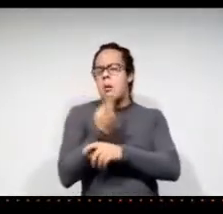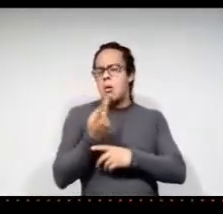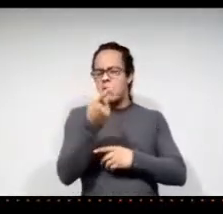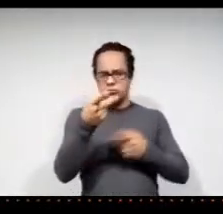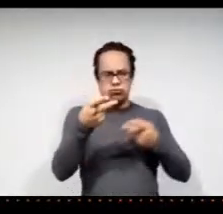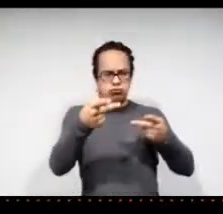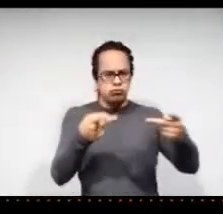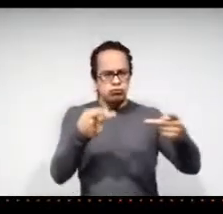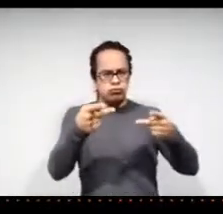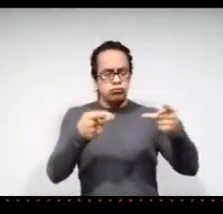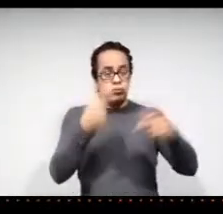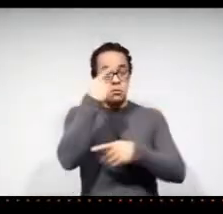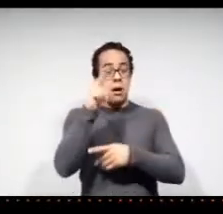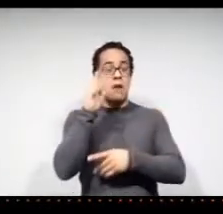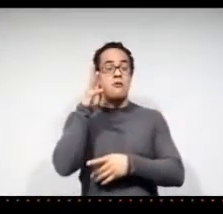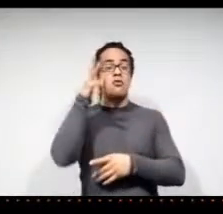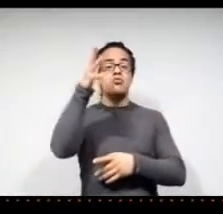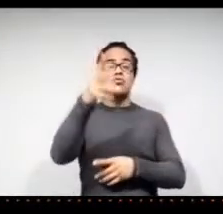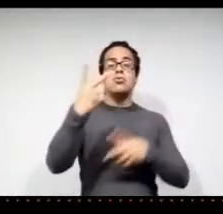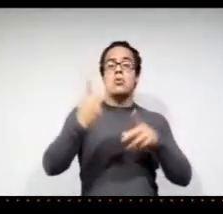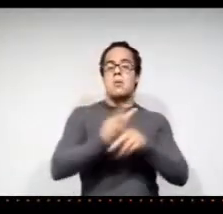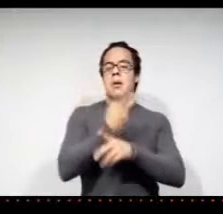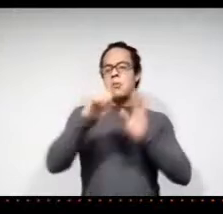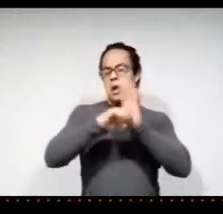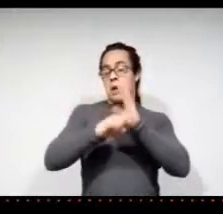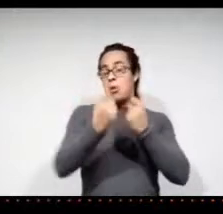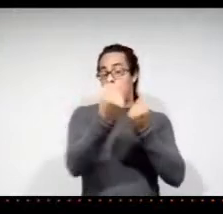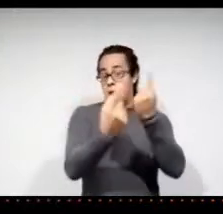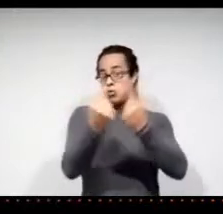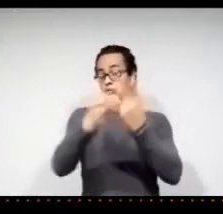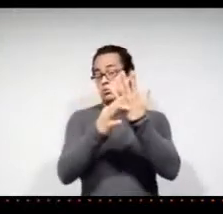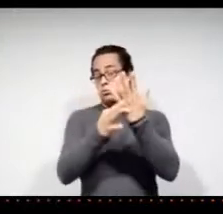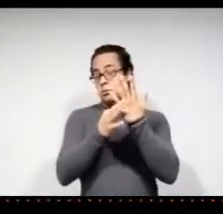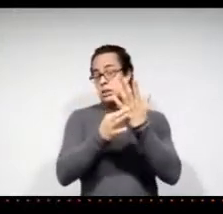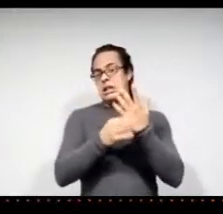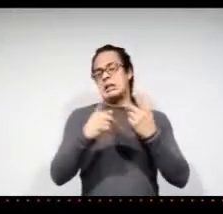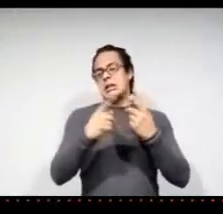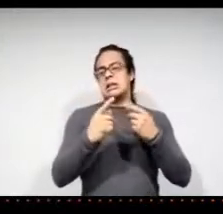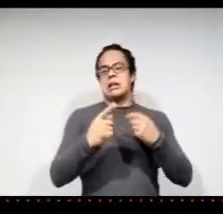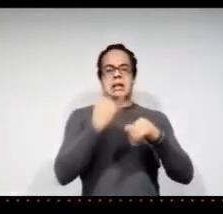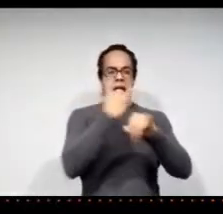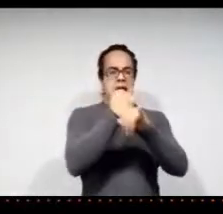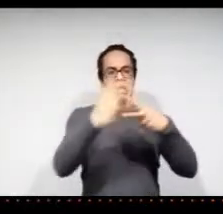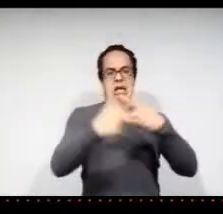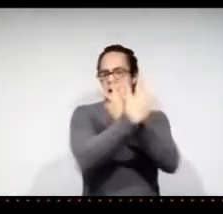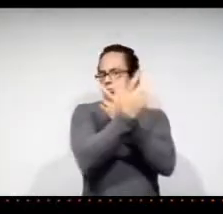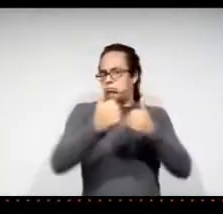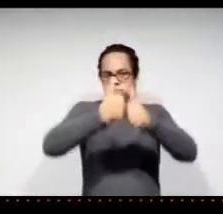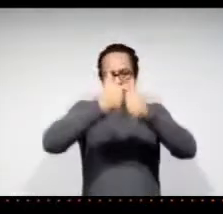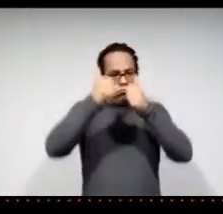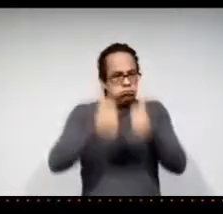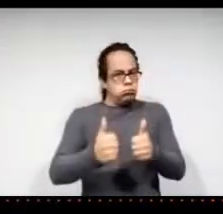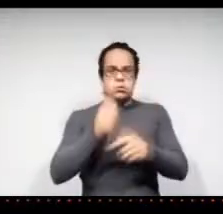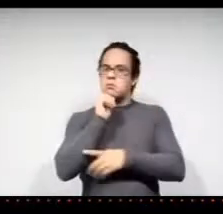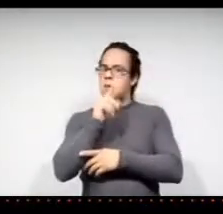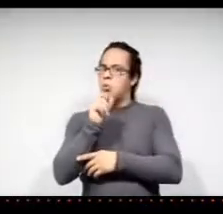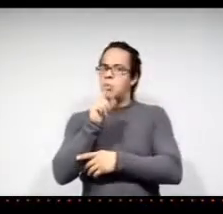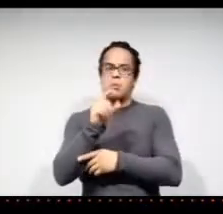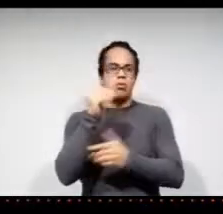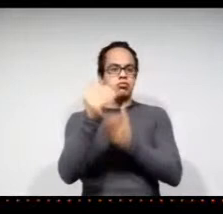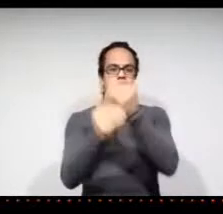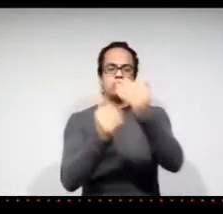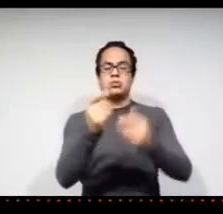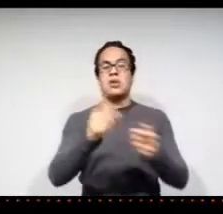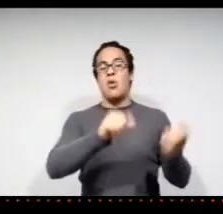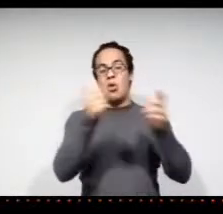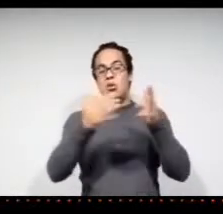para lo que sigue? ¿No? Hay algunos autores que hablan que la educación en línea llegó para quedarse, otros que dicen que a los estudiantes les surge